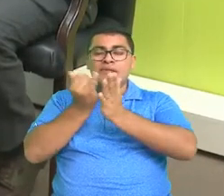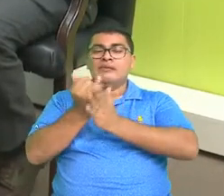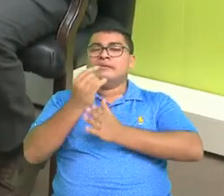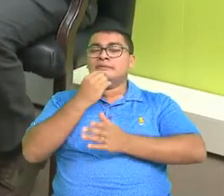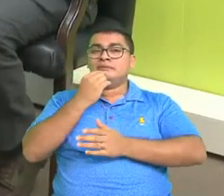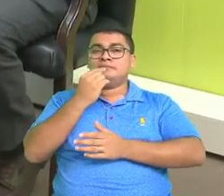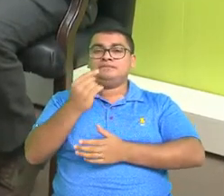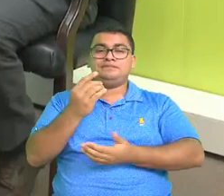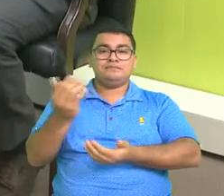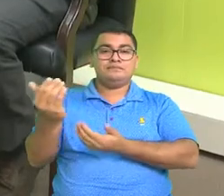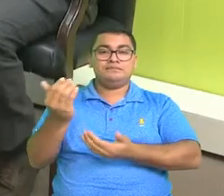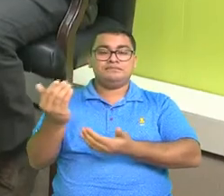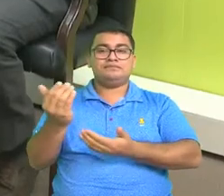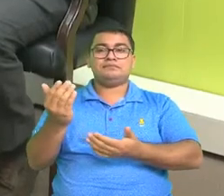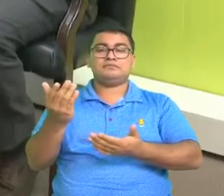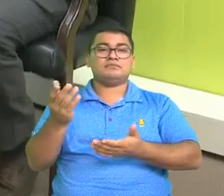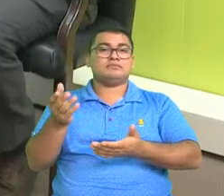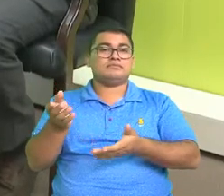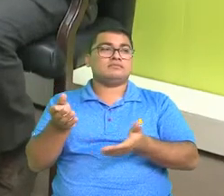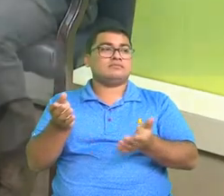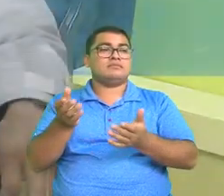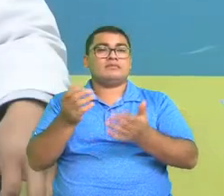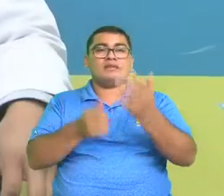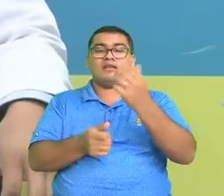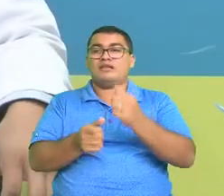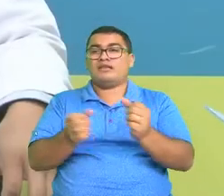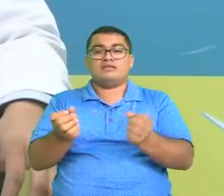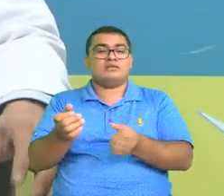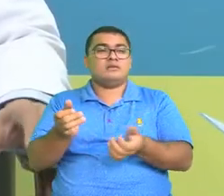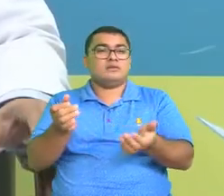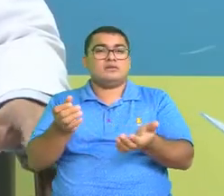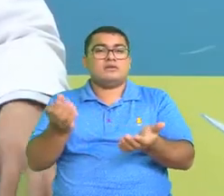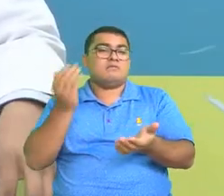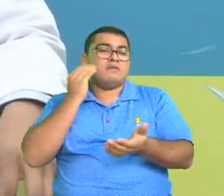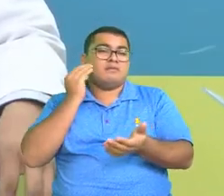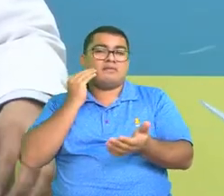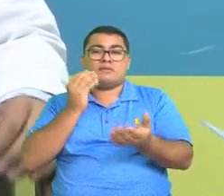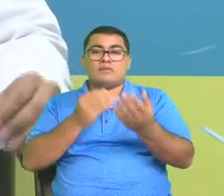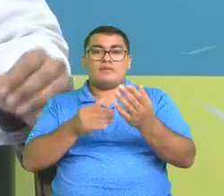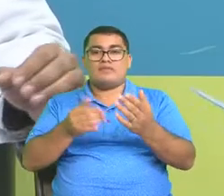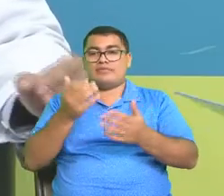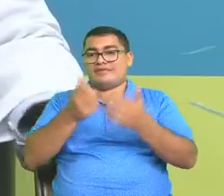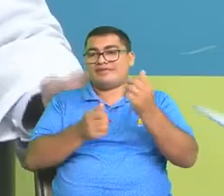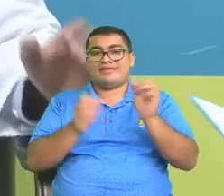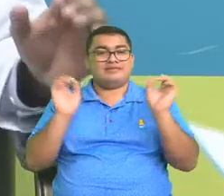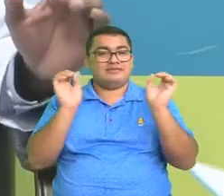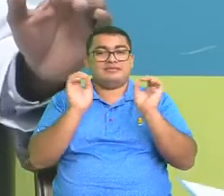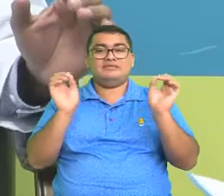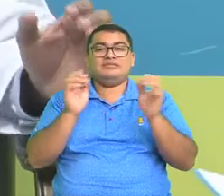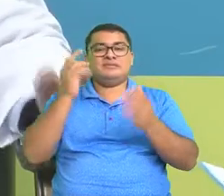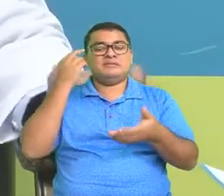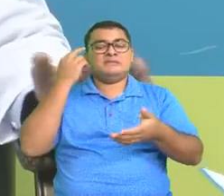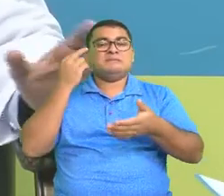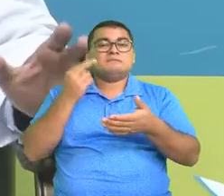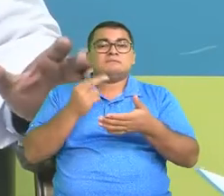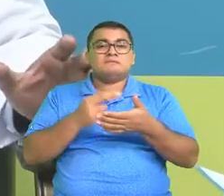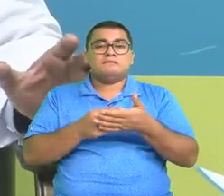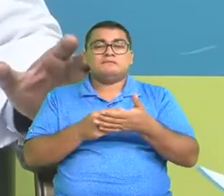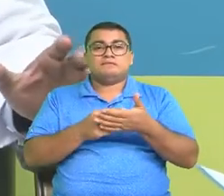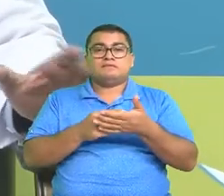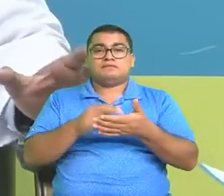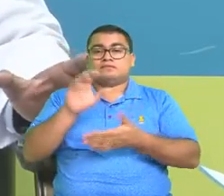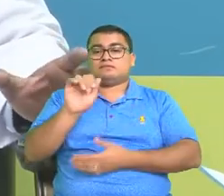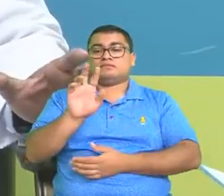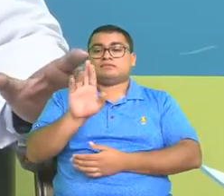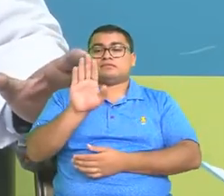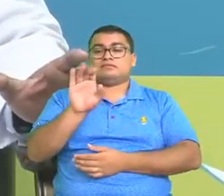mandamos momentáneamente a que no consuma derivados lácteos, ¿verdad? La madre. Sí, a la madre. Pero recordar que es un carbohidrato,